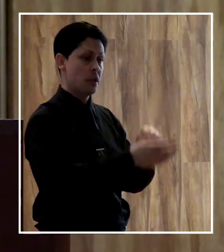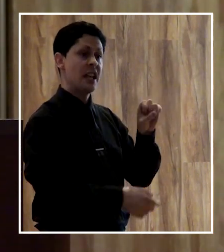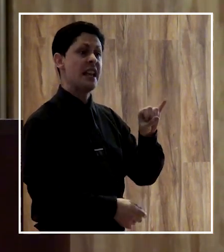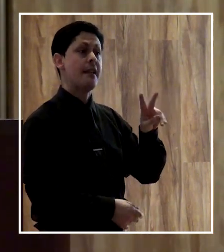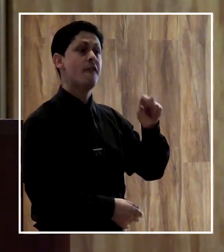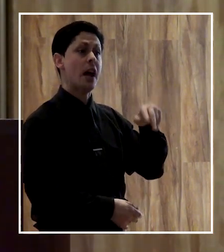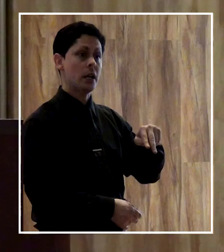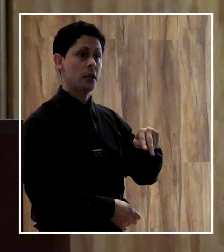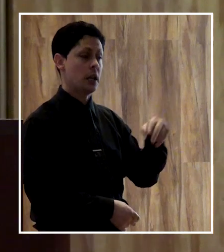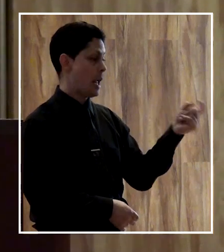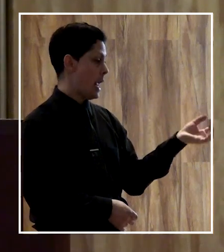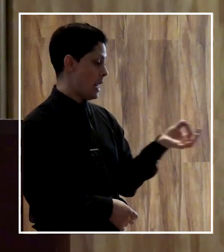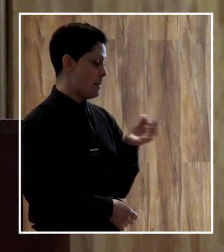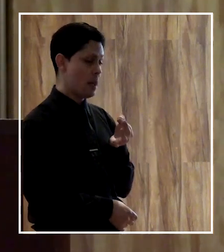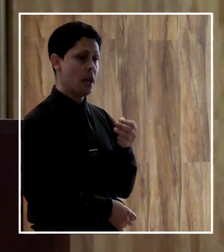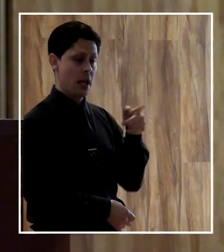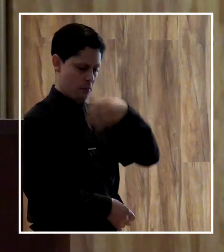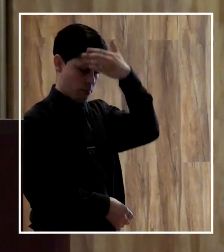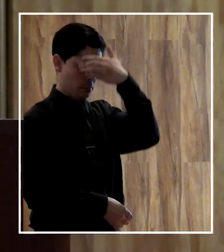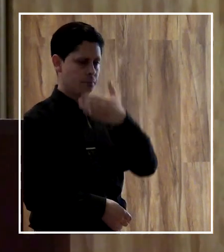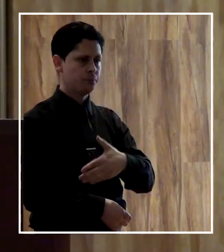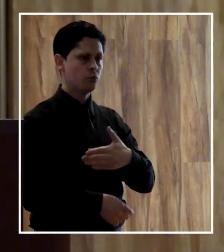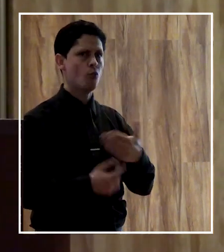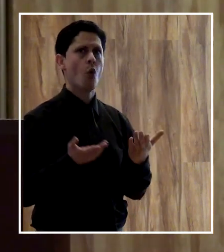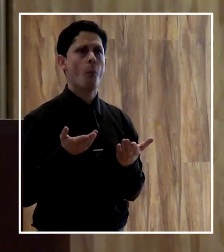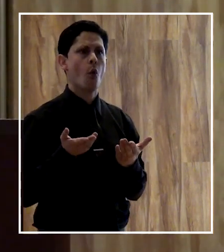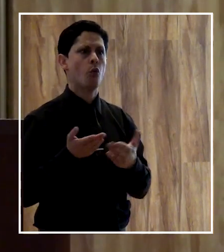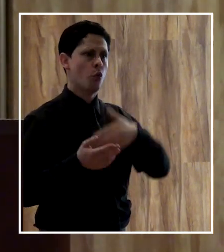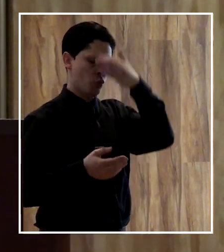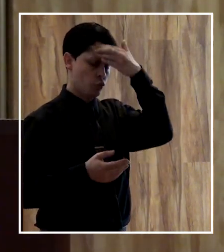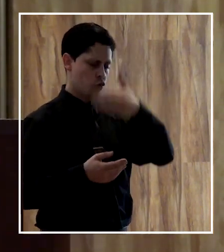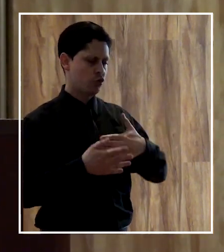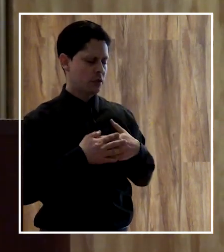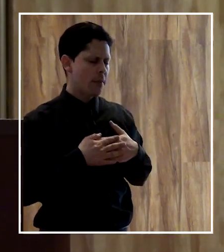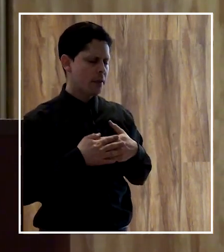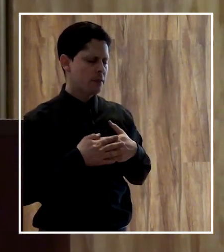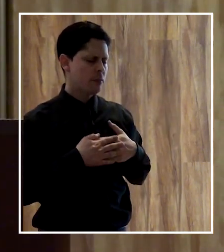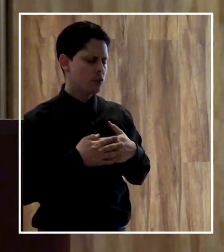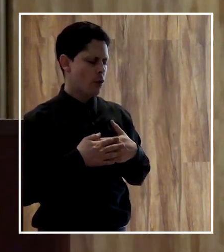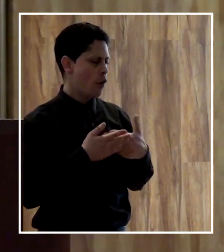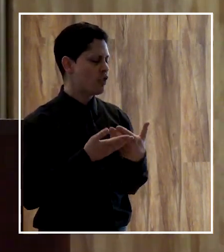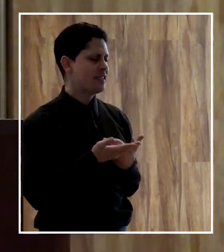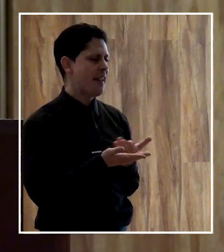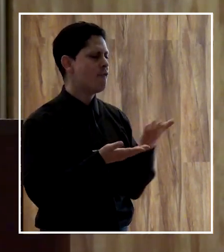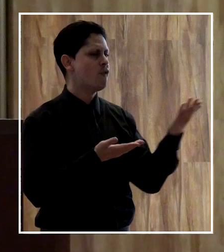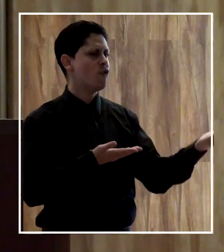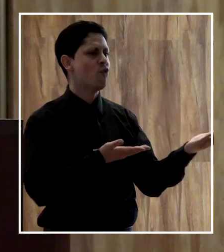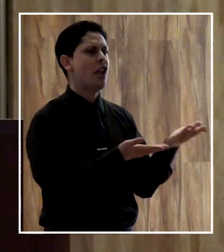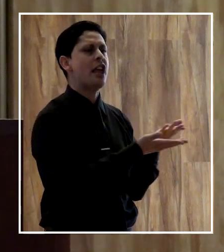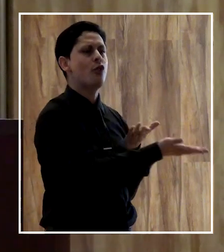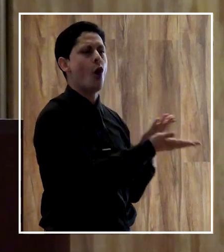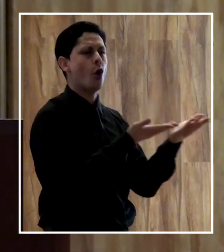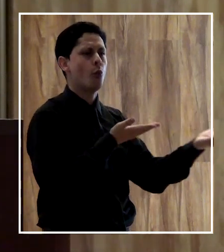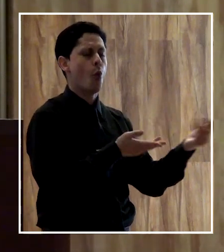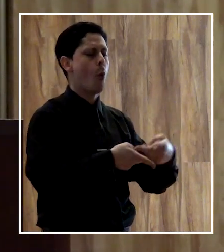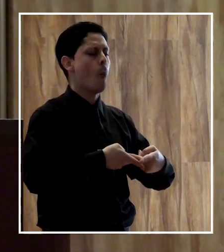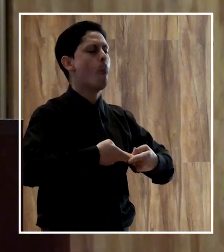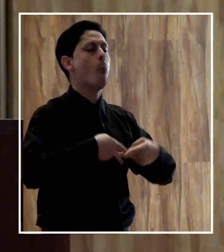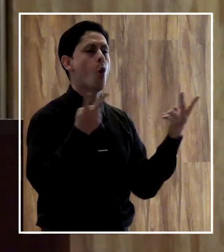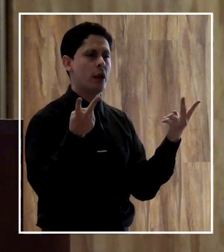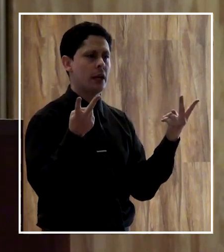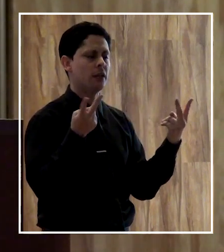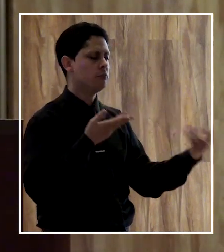Iván se define a sí mismo como un sencillo servidor de la educación pública, la misma